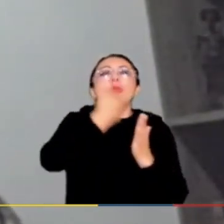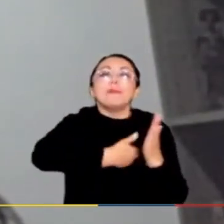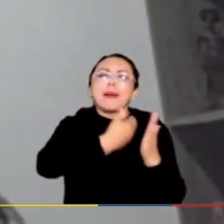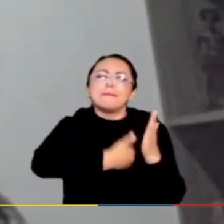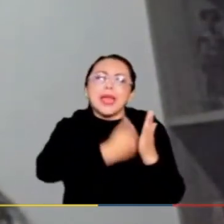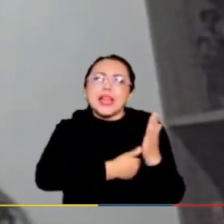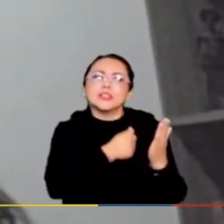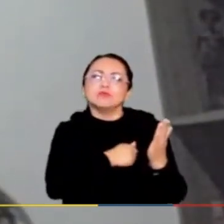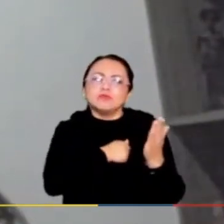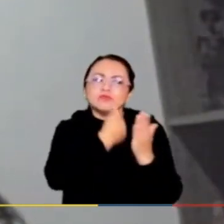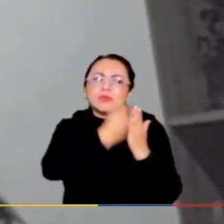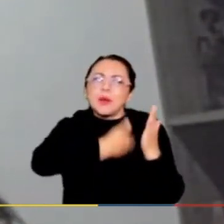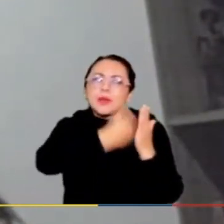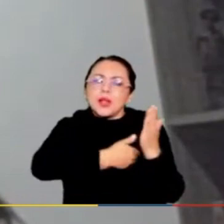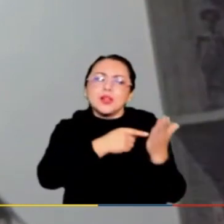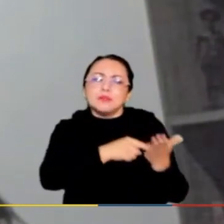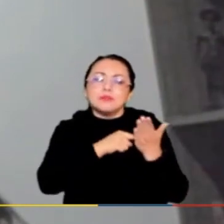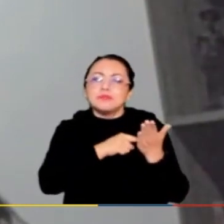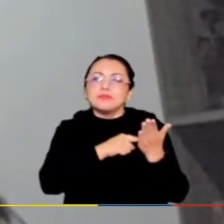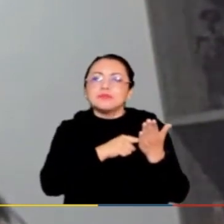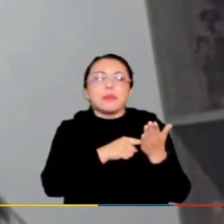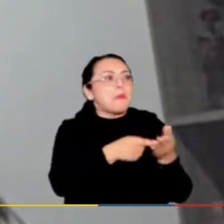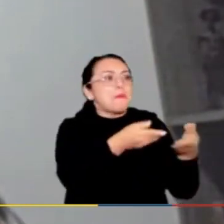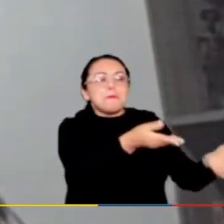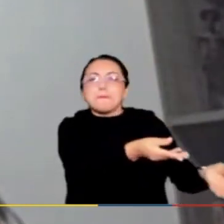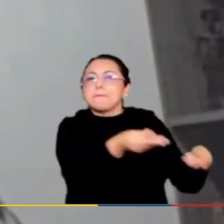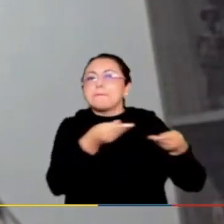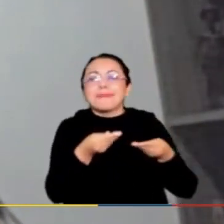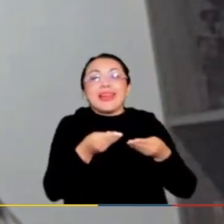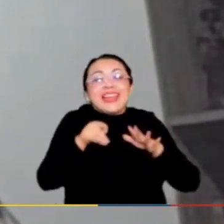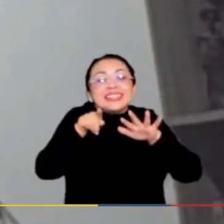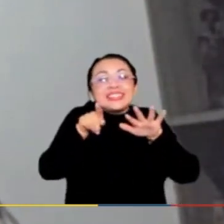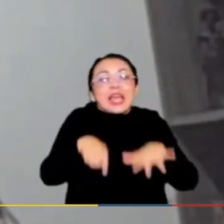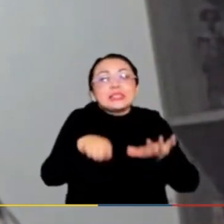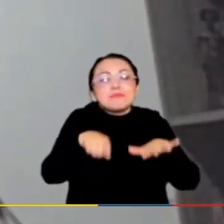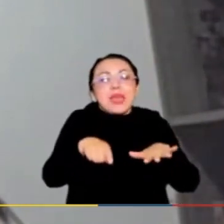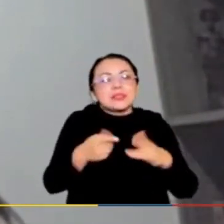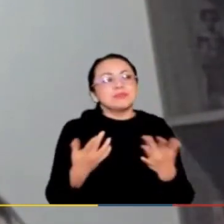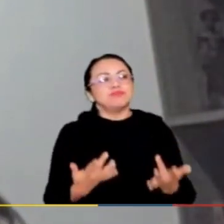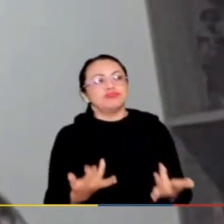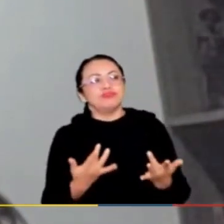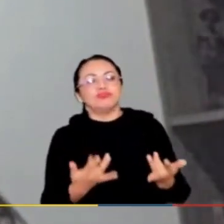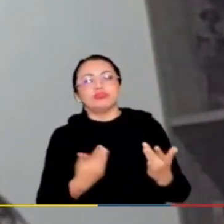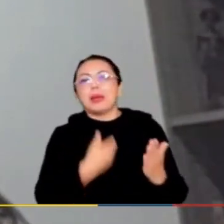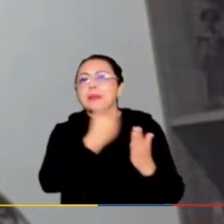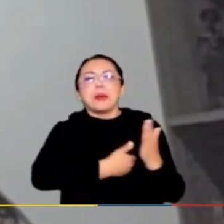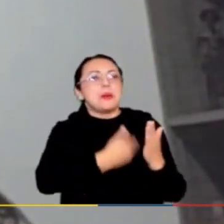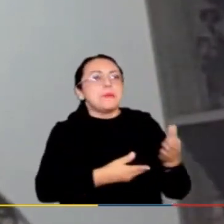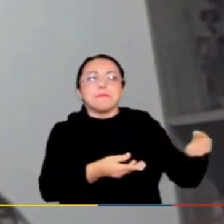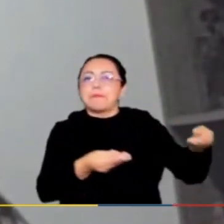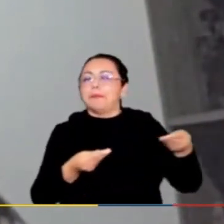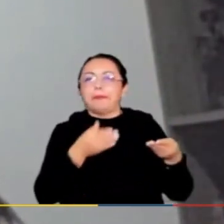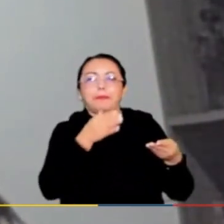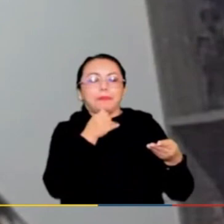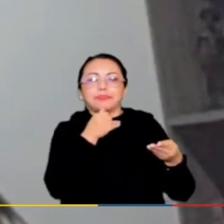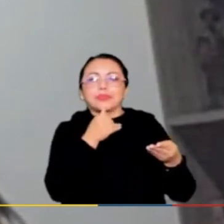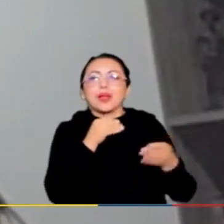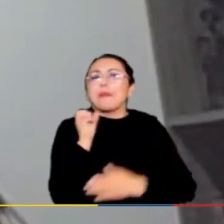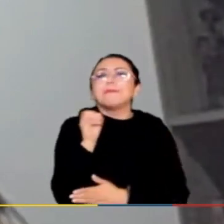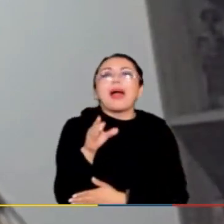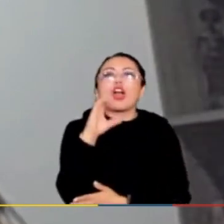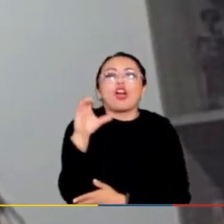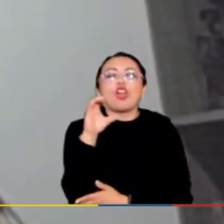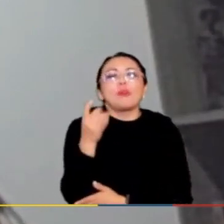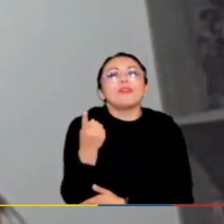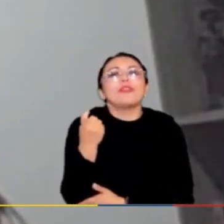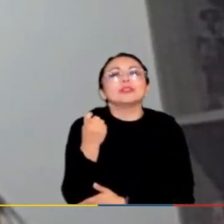documentos que finalmente no fueron aportados durante los 6 meses siguientes a Bancolombia. ¿Por qué? Porque